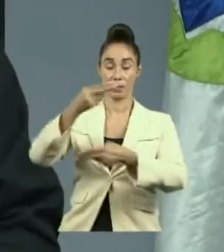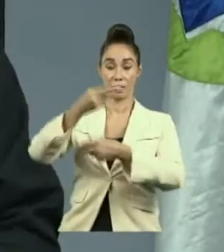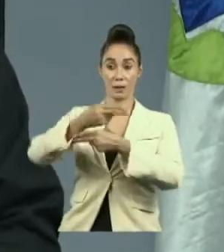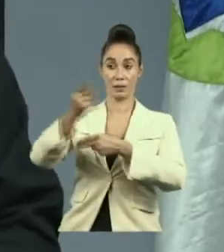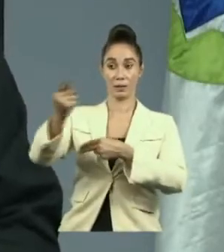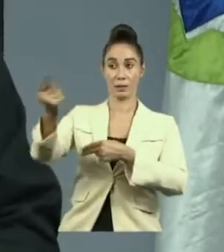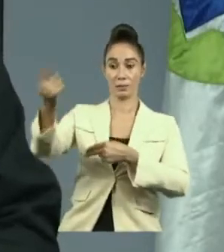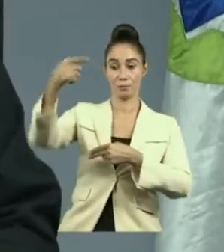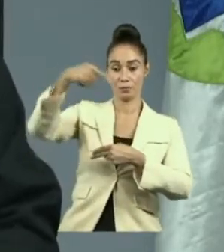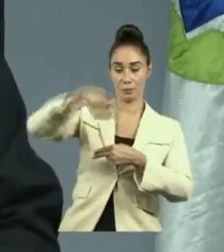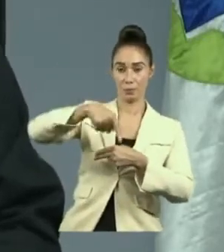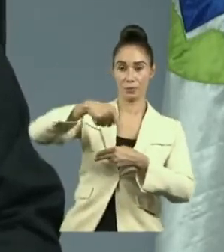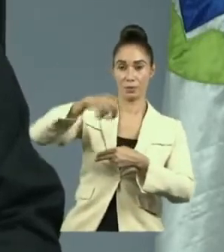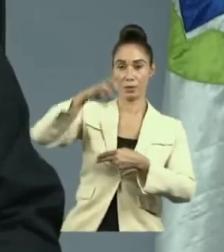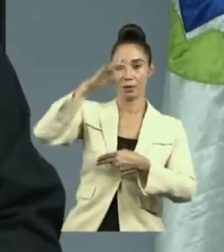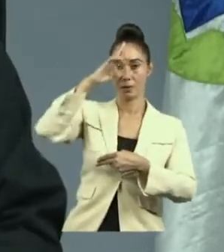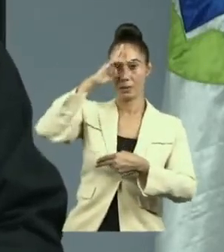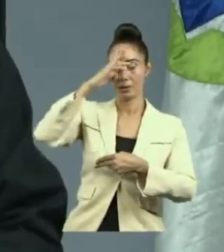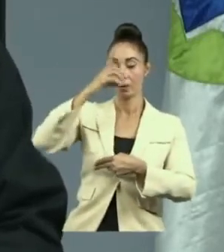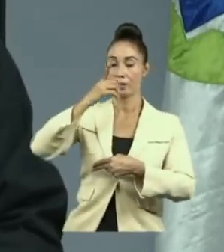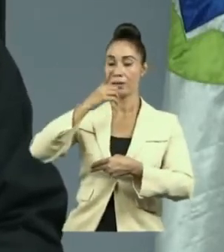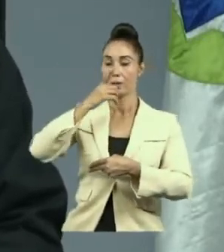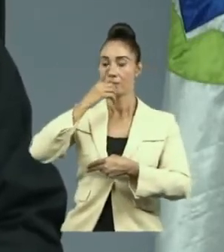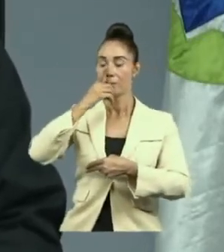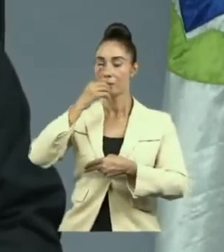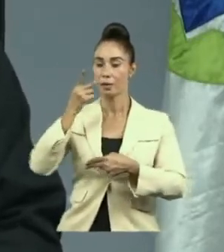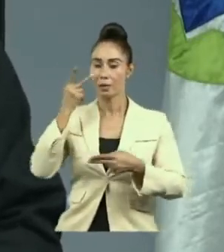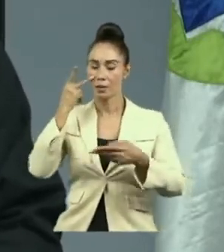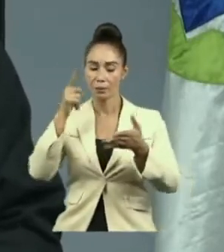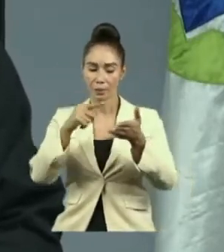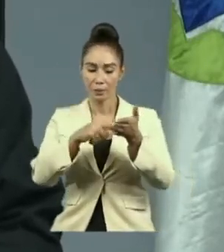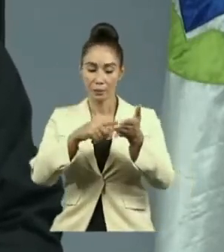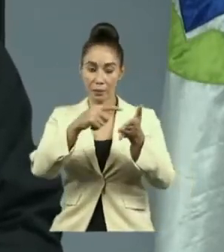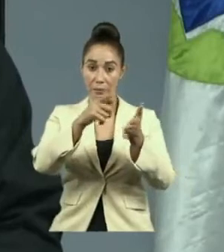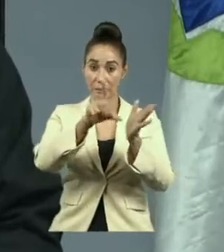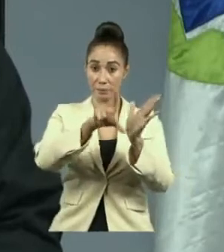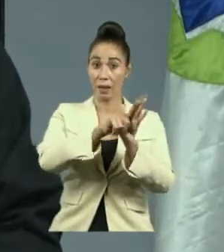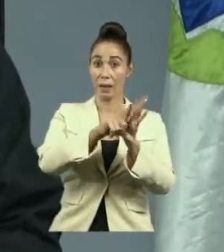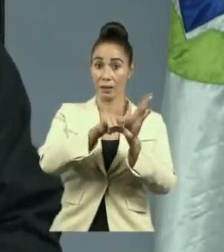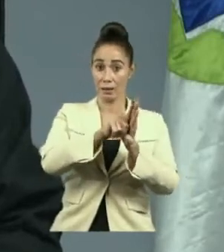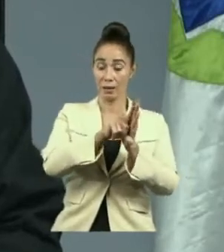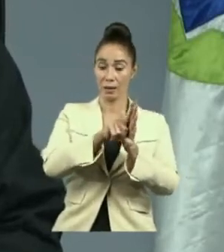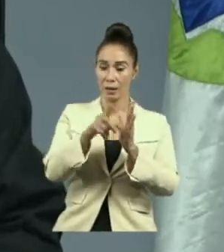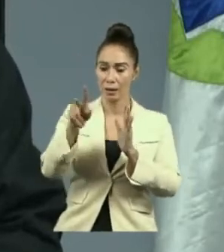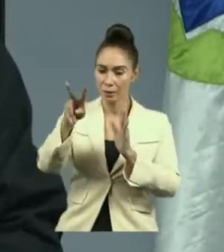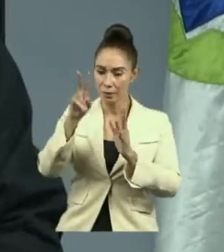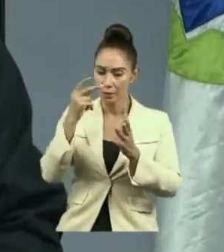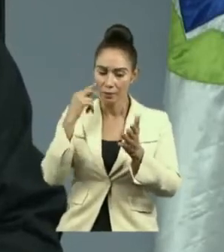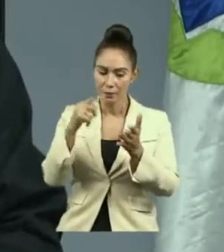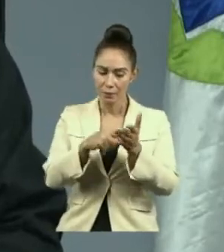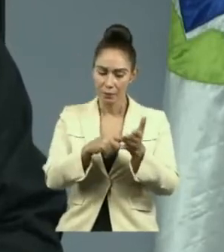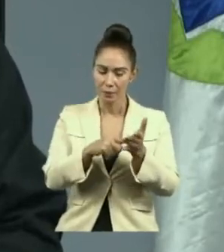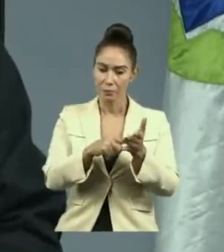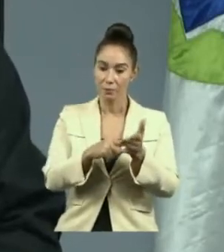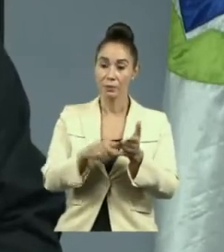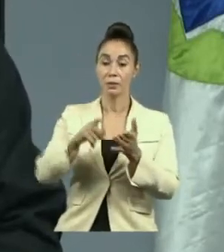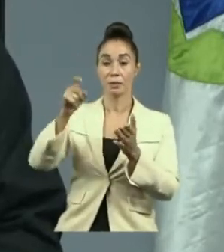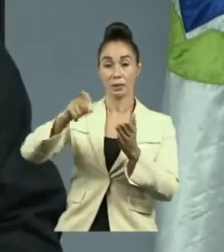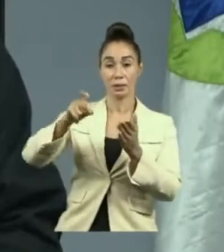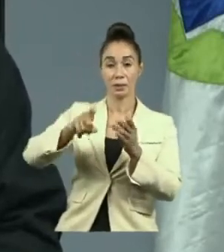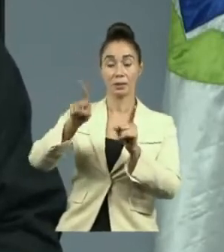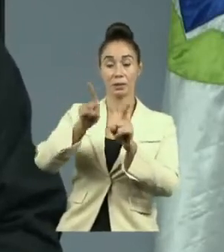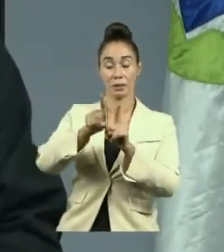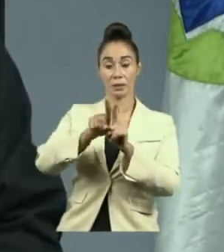haitianos al país que se haga de forma ordenada y con controles sanitarios que